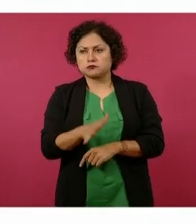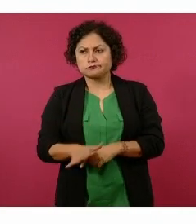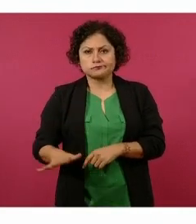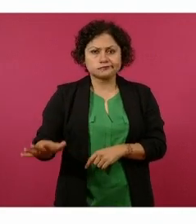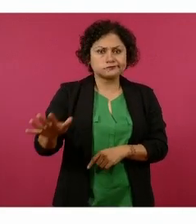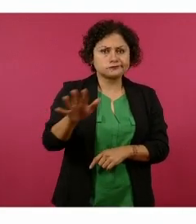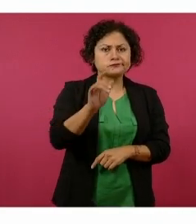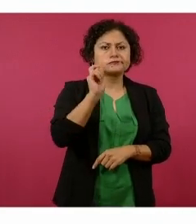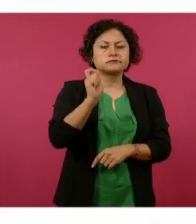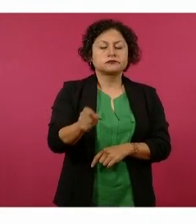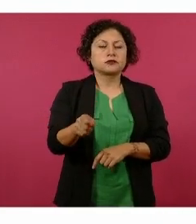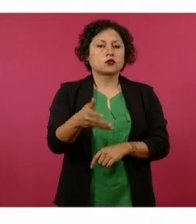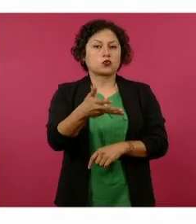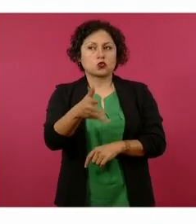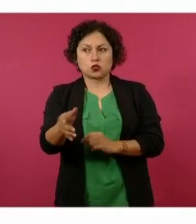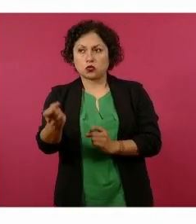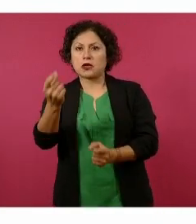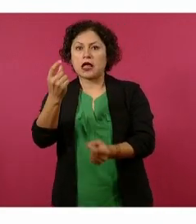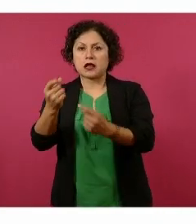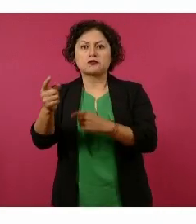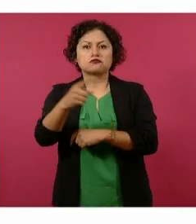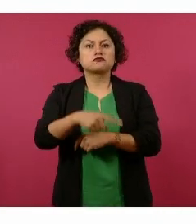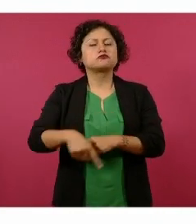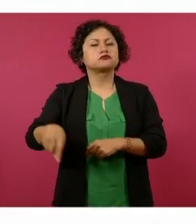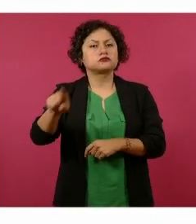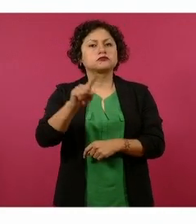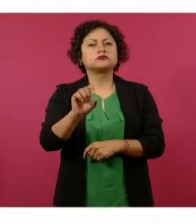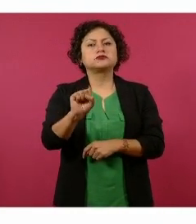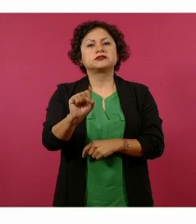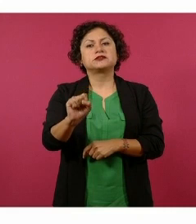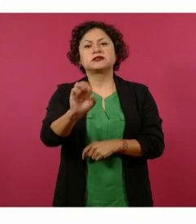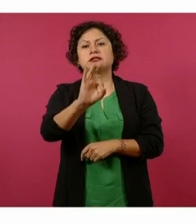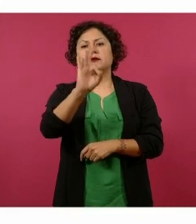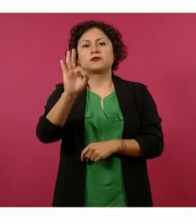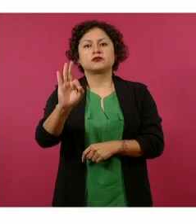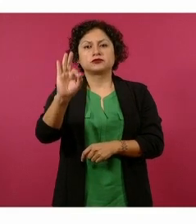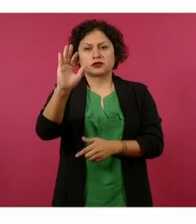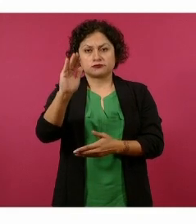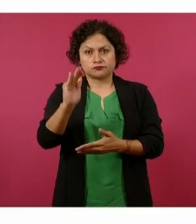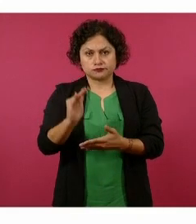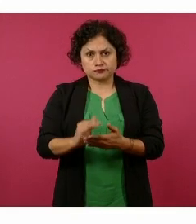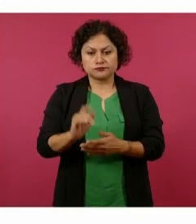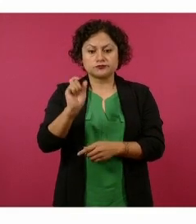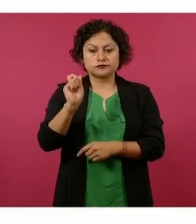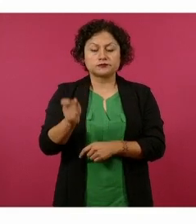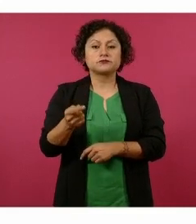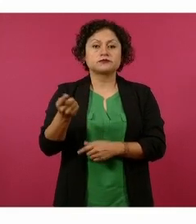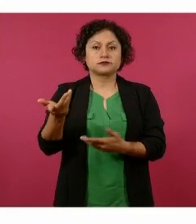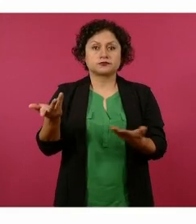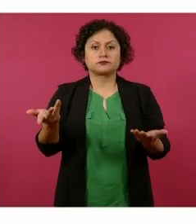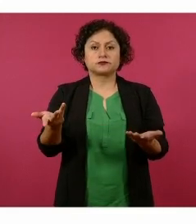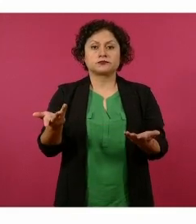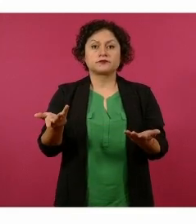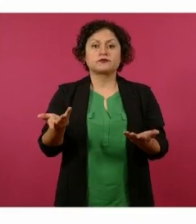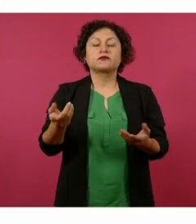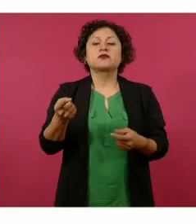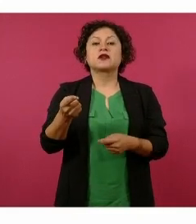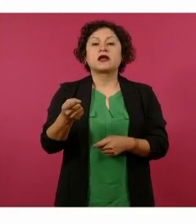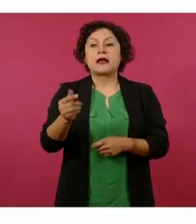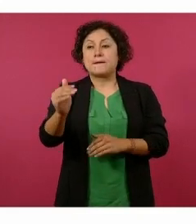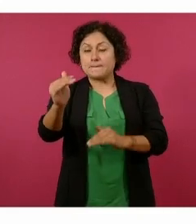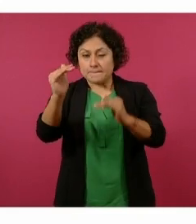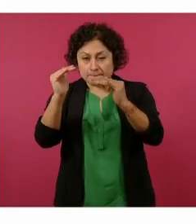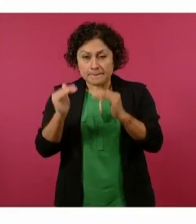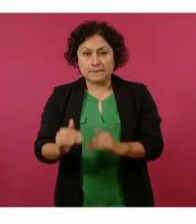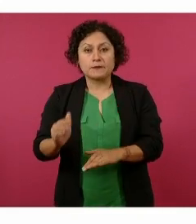de hasta un 60% en general, con estaciones que tienden a tener precios en el promedio o por debajo